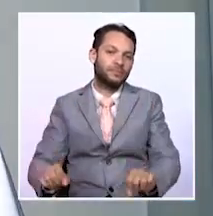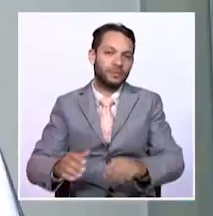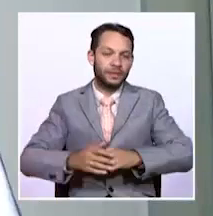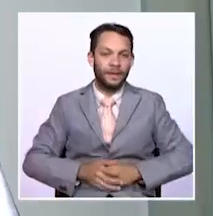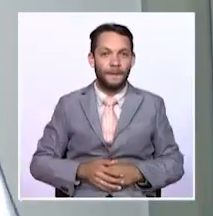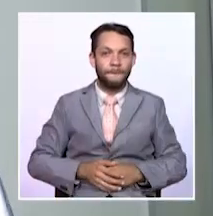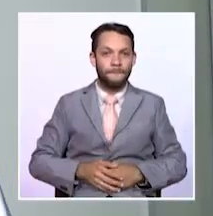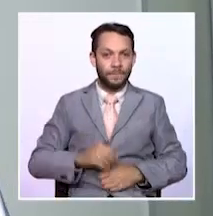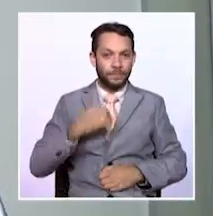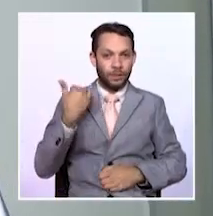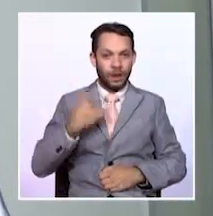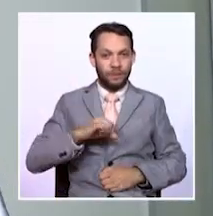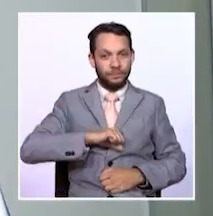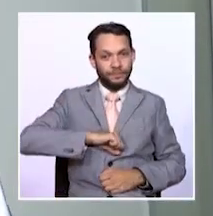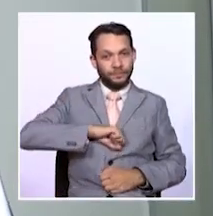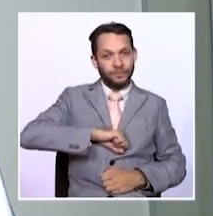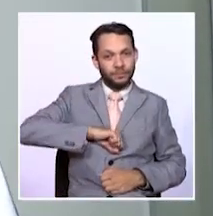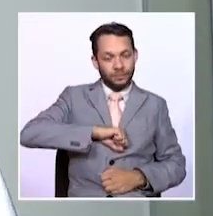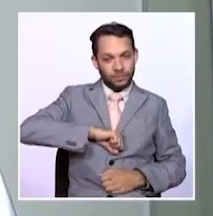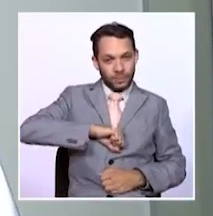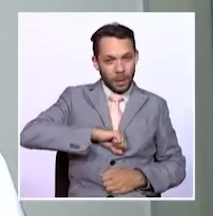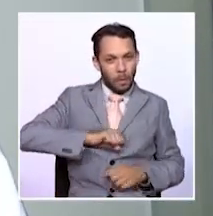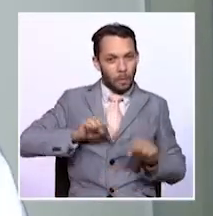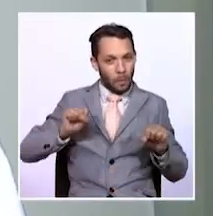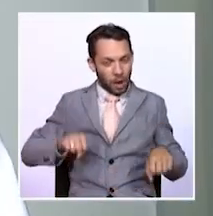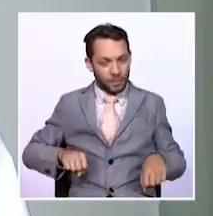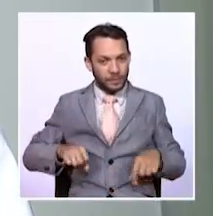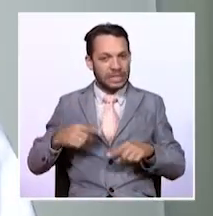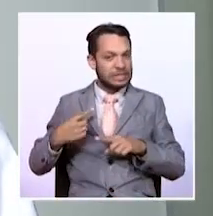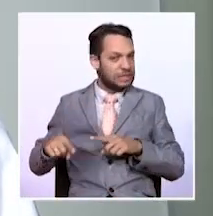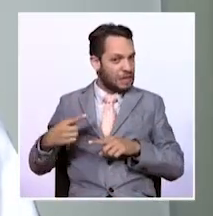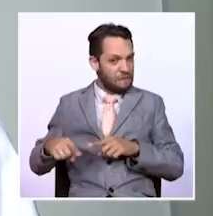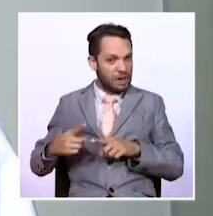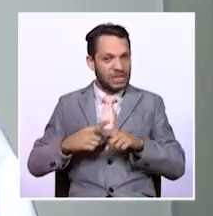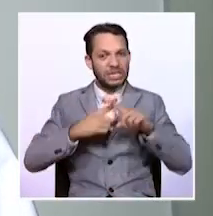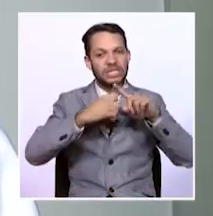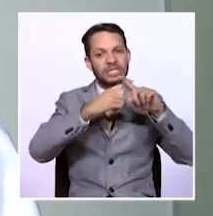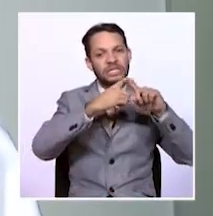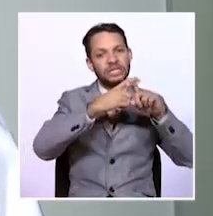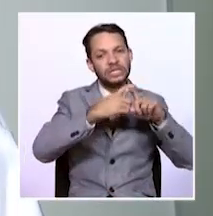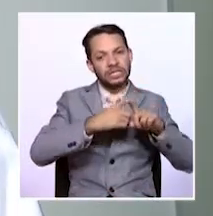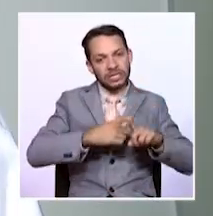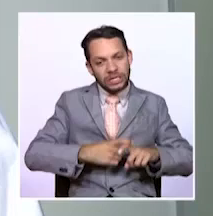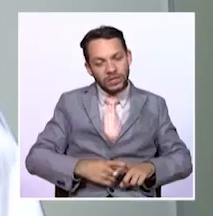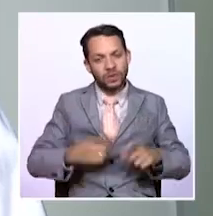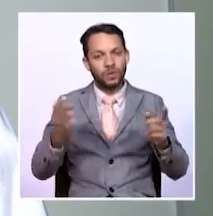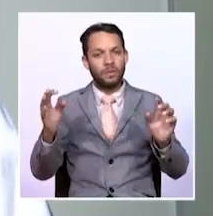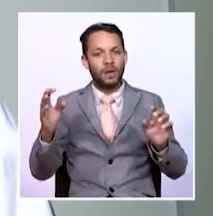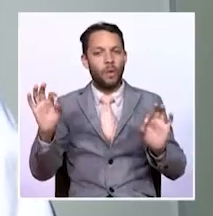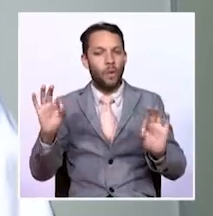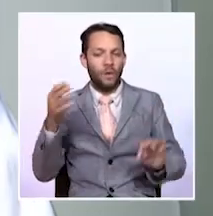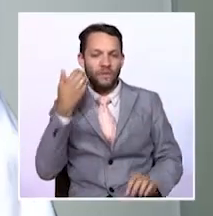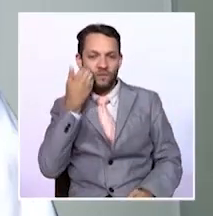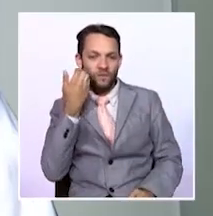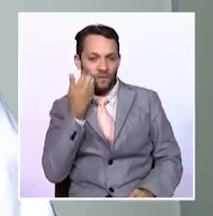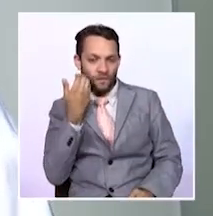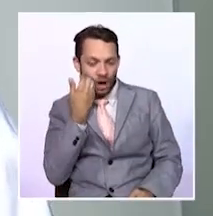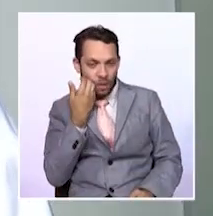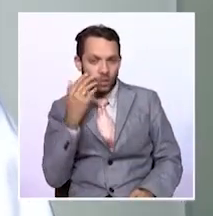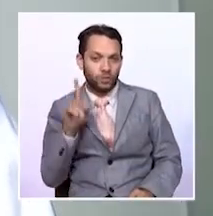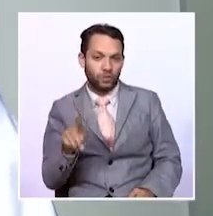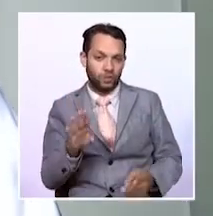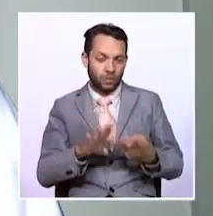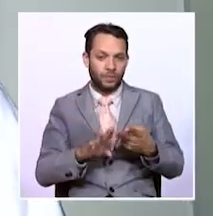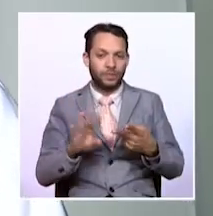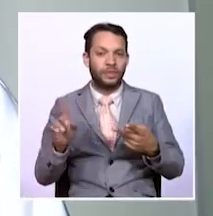Vimos cómo a través de la ecografía podemos detectar diferentes alteraciones en los órganos de nuestro cuerpo, en muchos de ellos. Y vimos también cómo